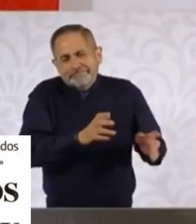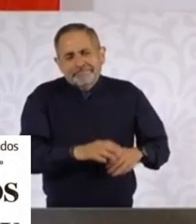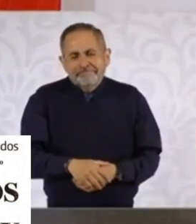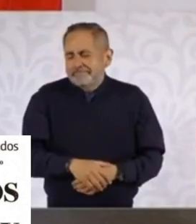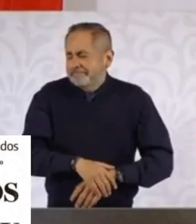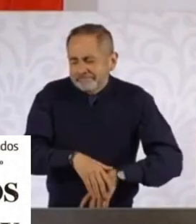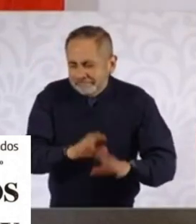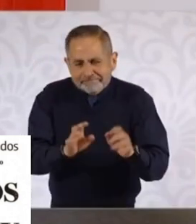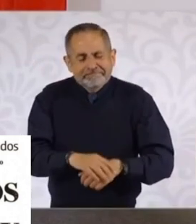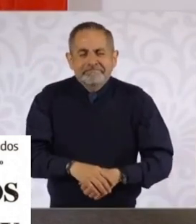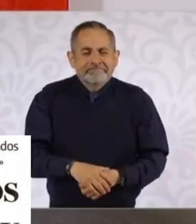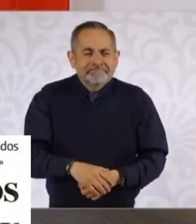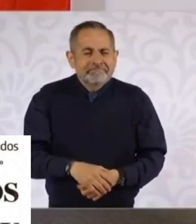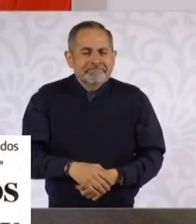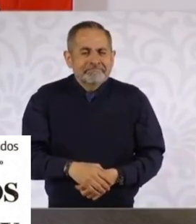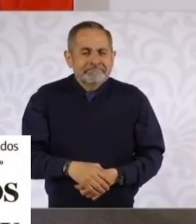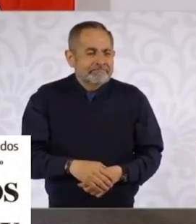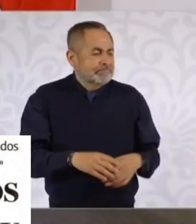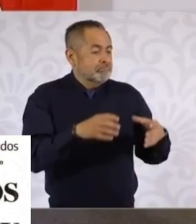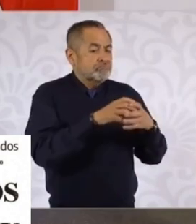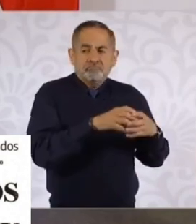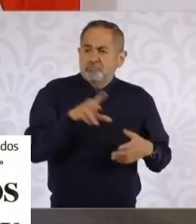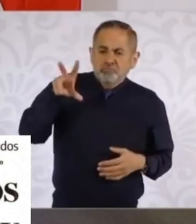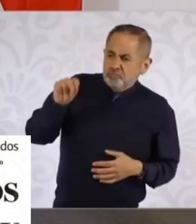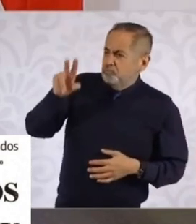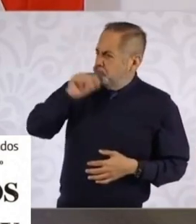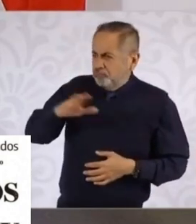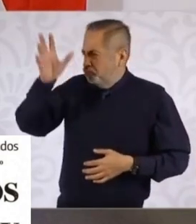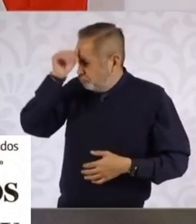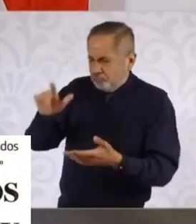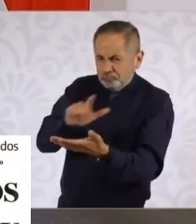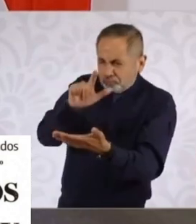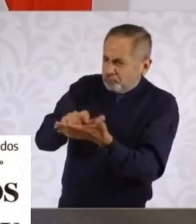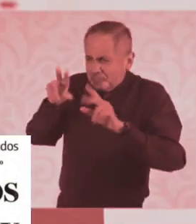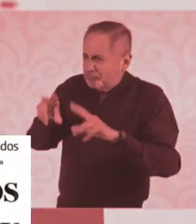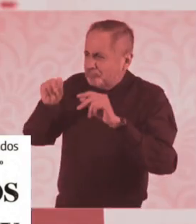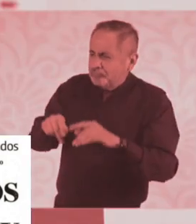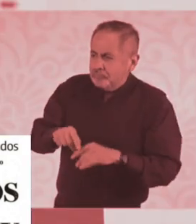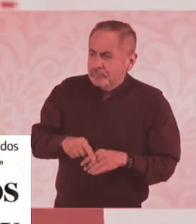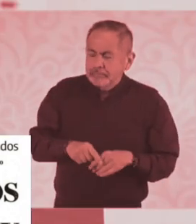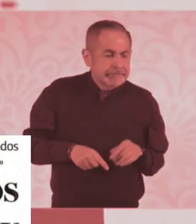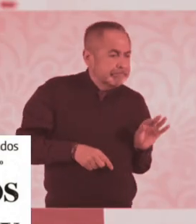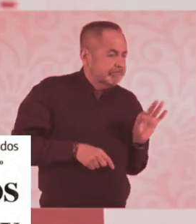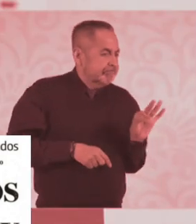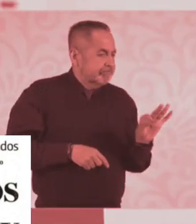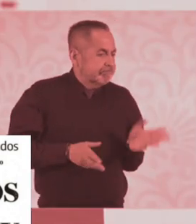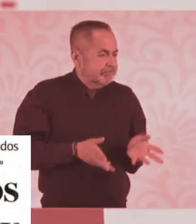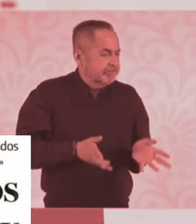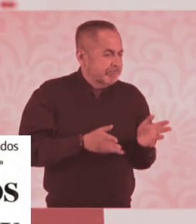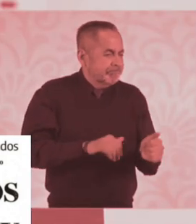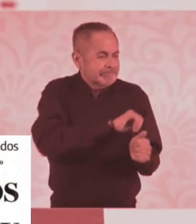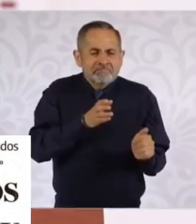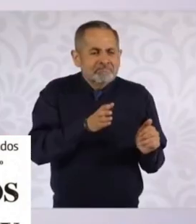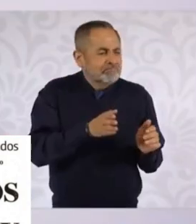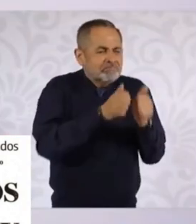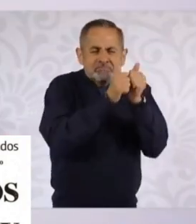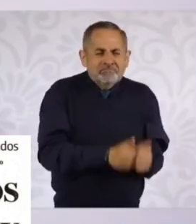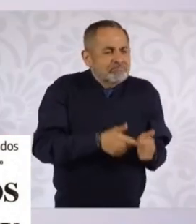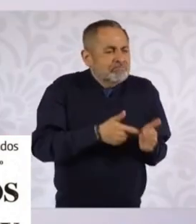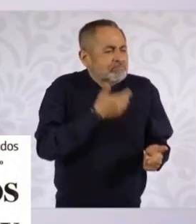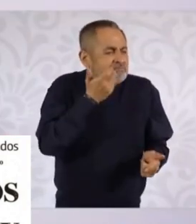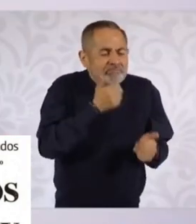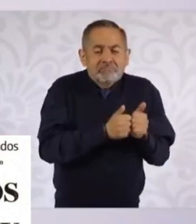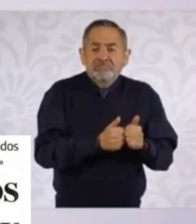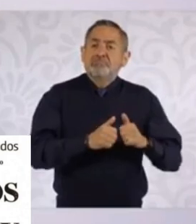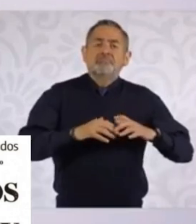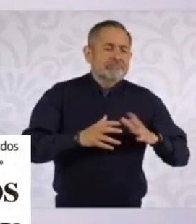Es decir, es quienes se manifestaron en contra de una reforma al Poder Judicial, que son grupos muy conservadores. Entonces, a todos